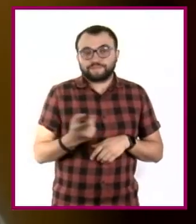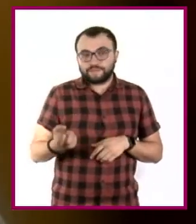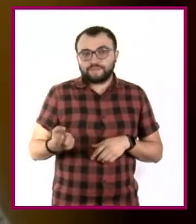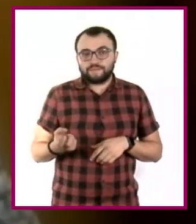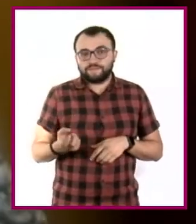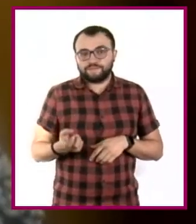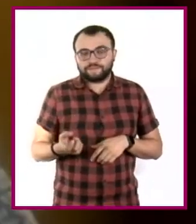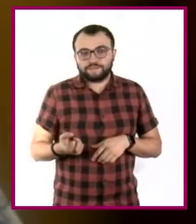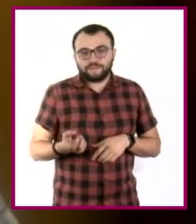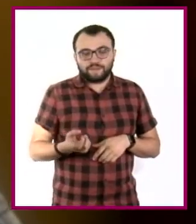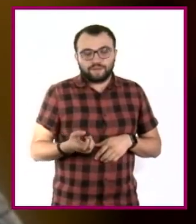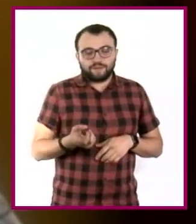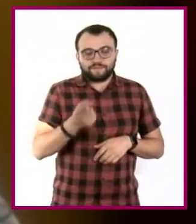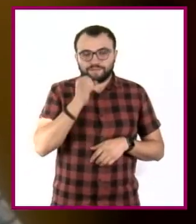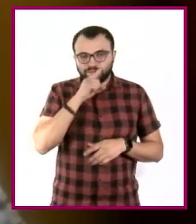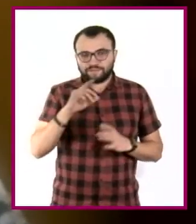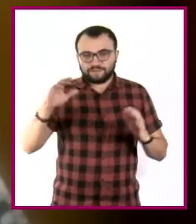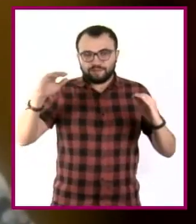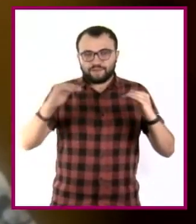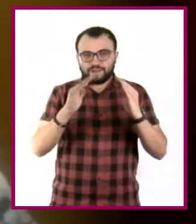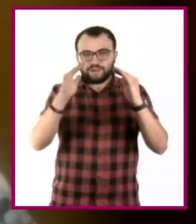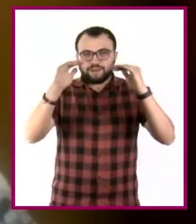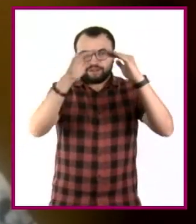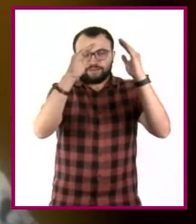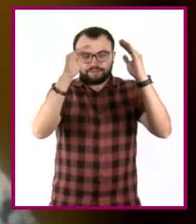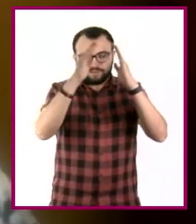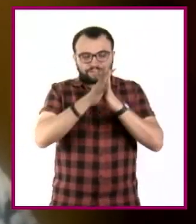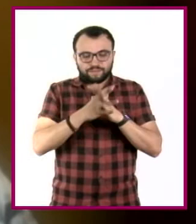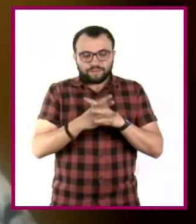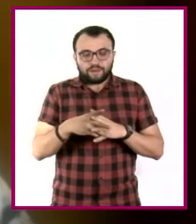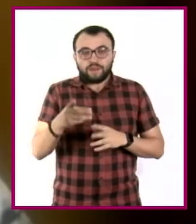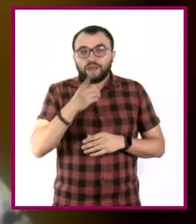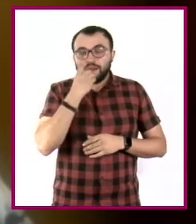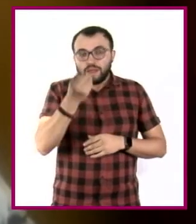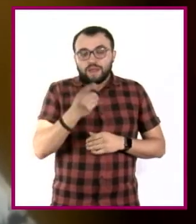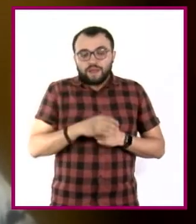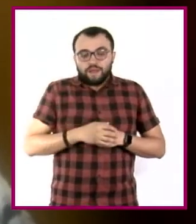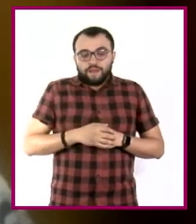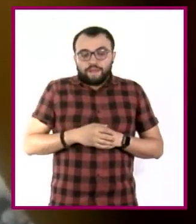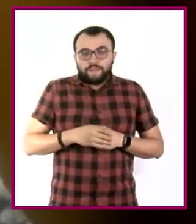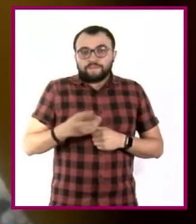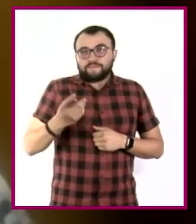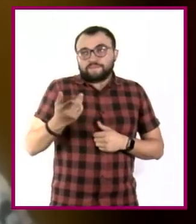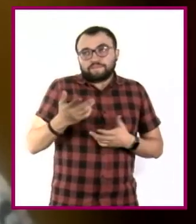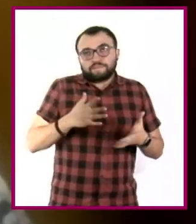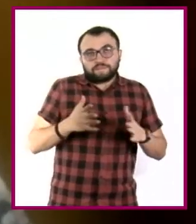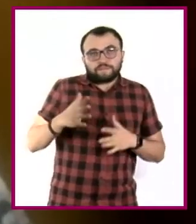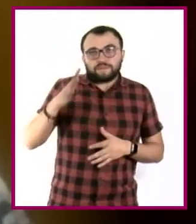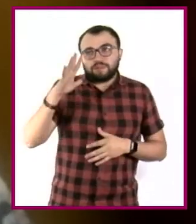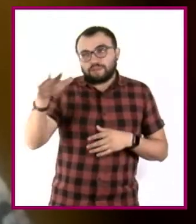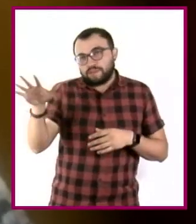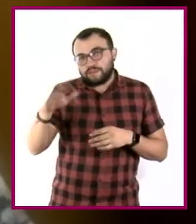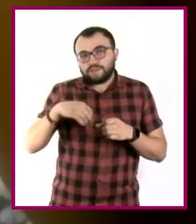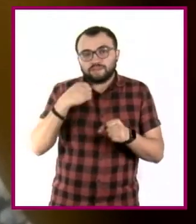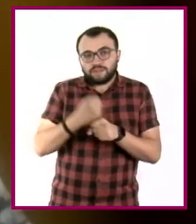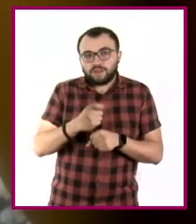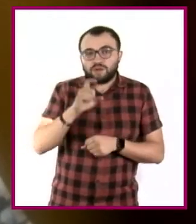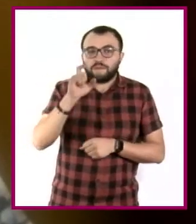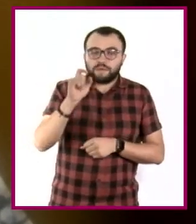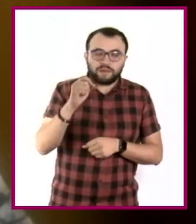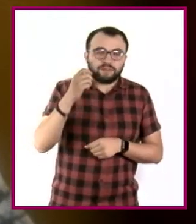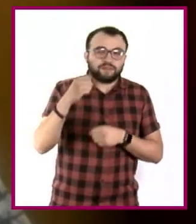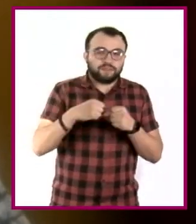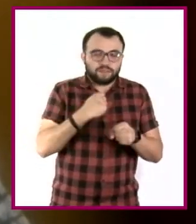la pirámide poblacional, en por lo menos una década, de 1 a 2 décadas,